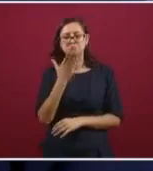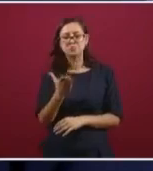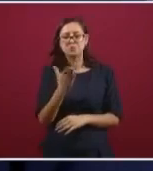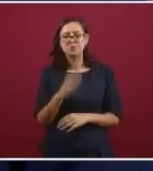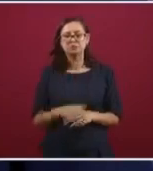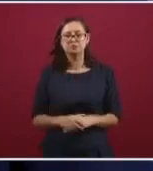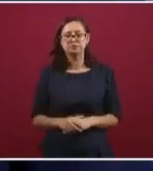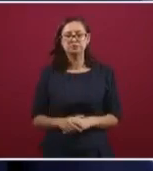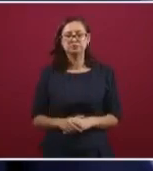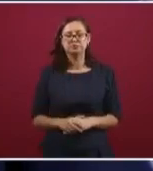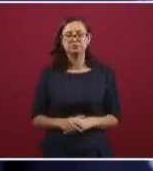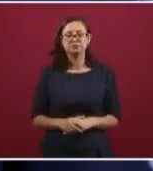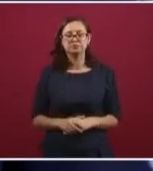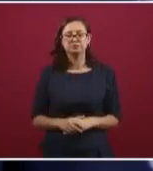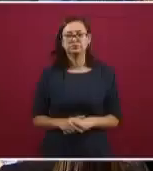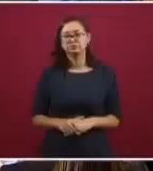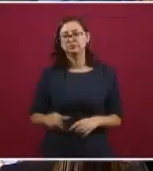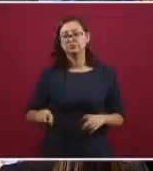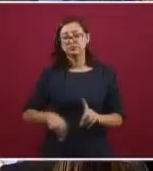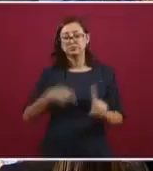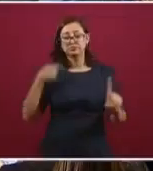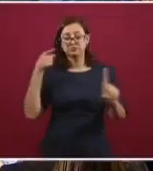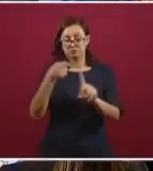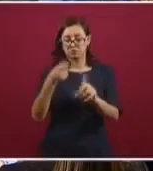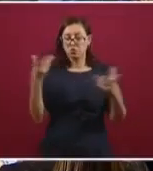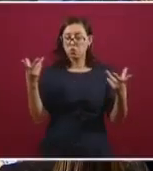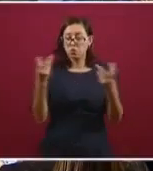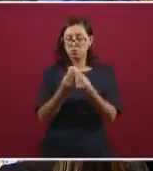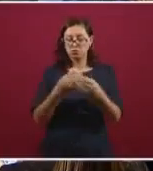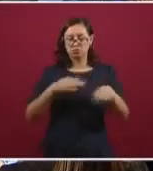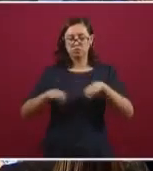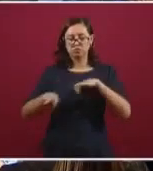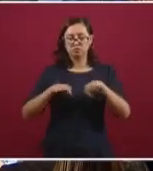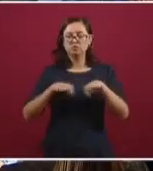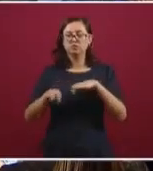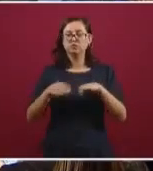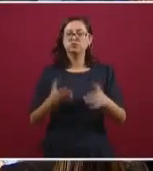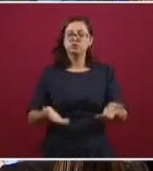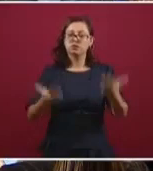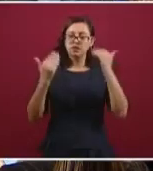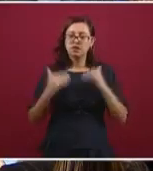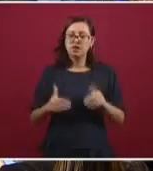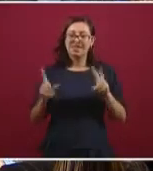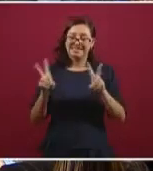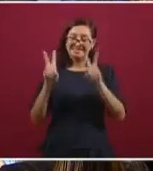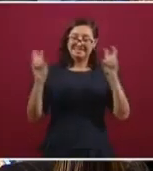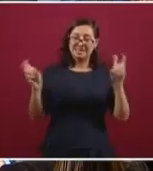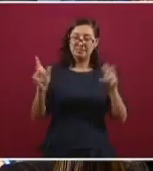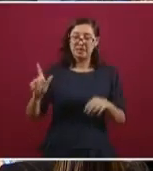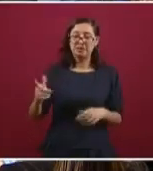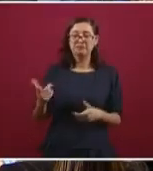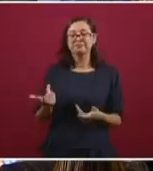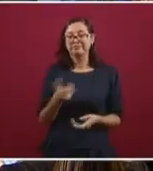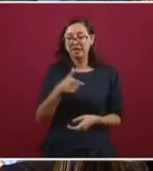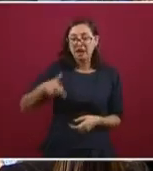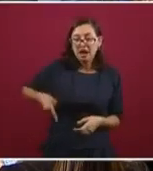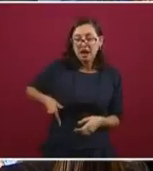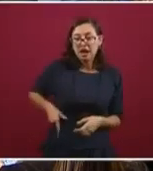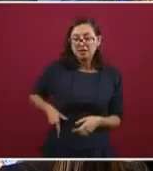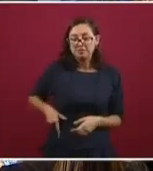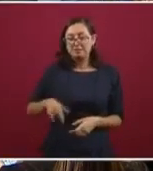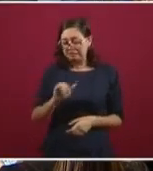el propósito es trabajar de manera conjunta. Ahora, sobre lo de las armas, habíamos